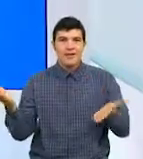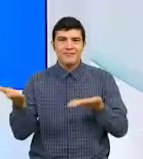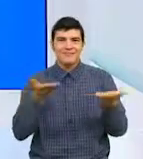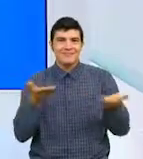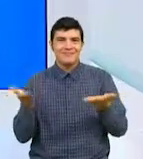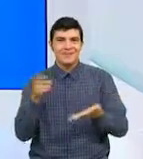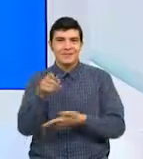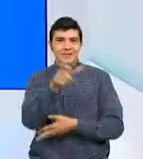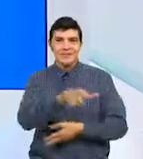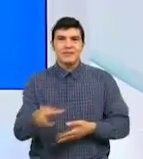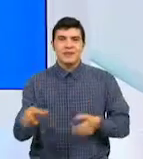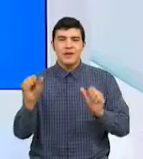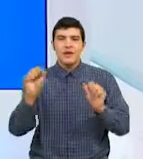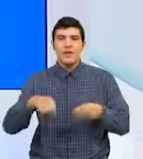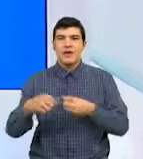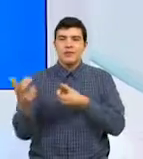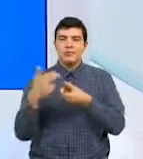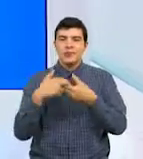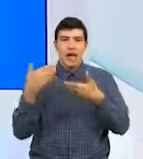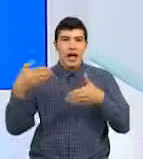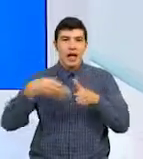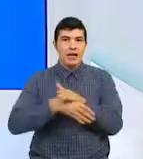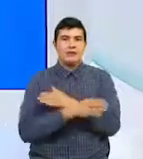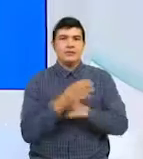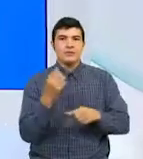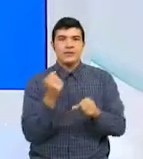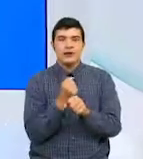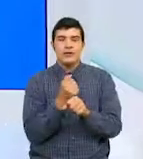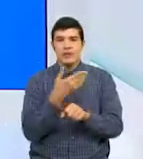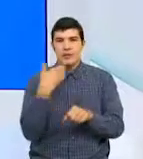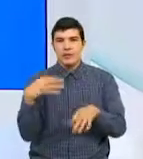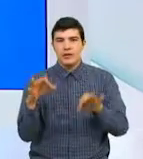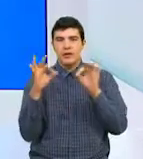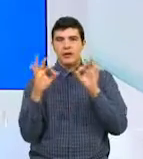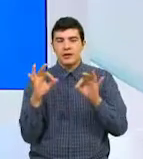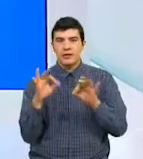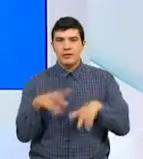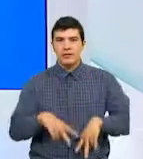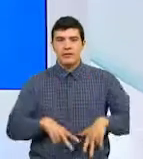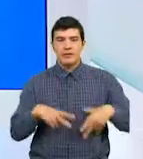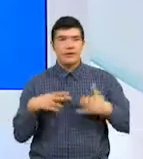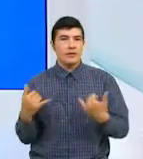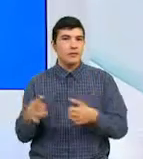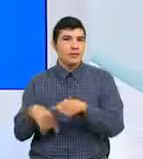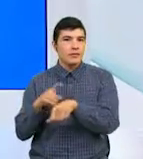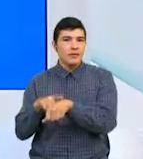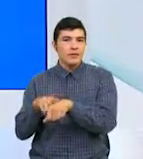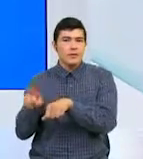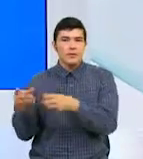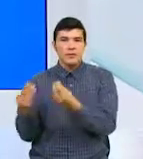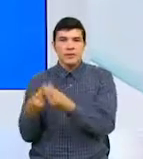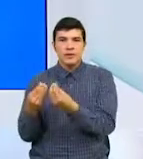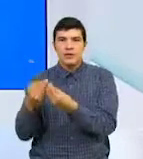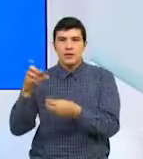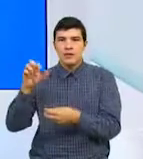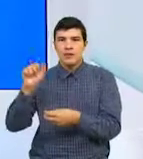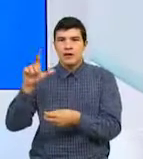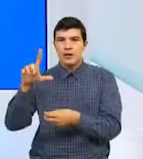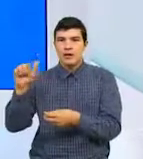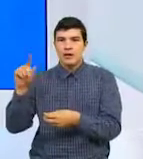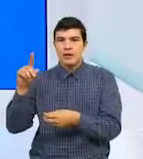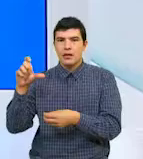que los habitantes puedan tener un acceso y una mejor calidad de vida. A esta hora nuestra compañera Paula de Alba se encuentra desde